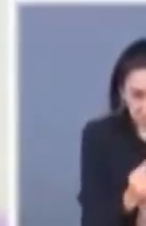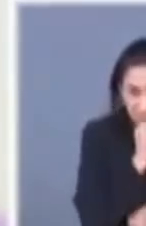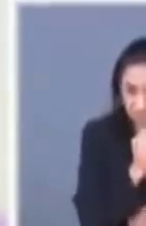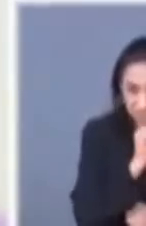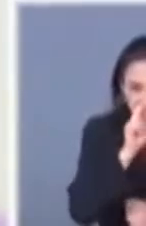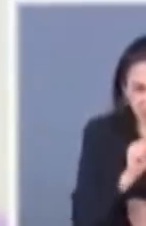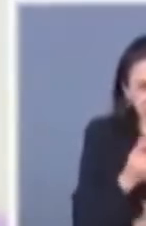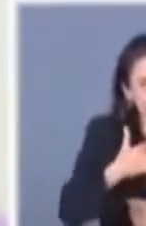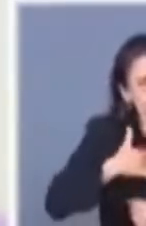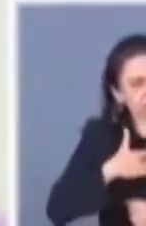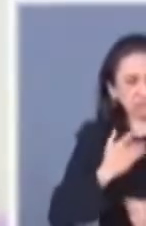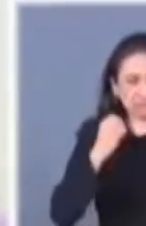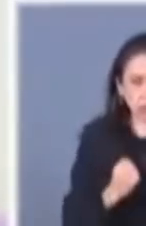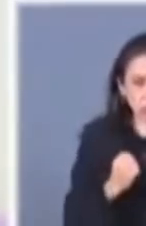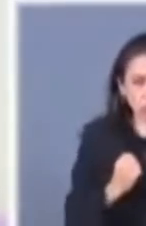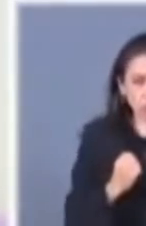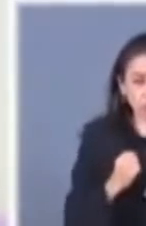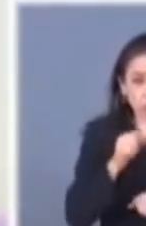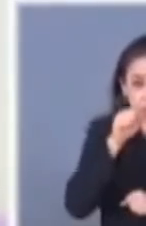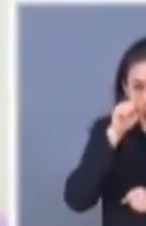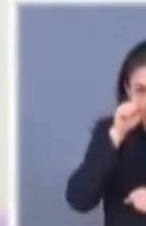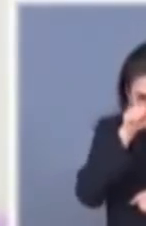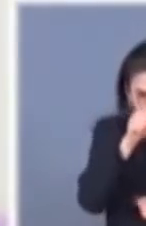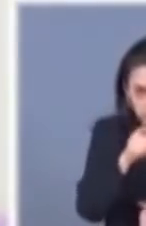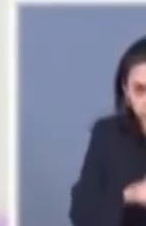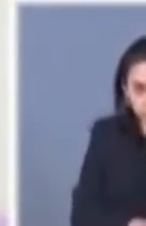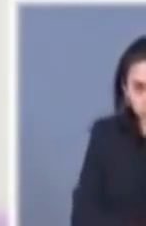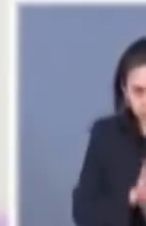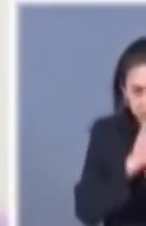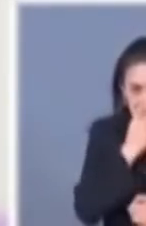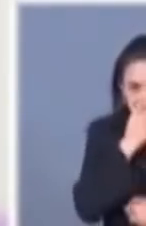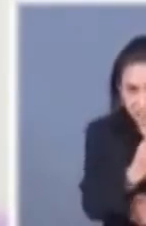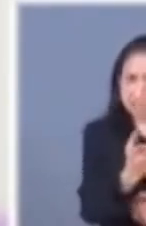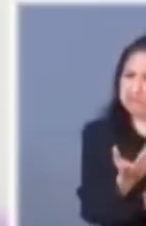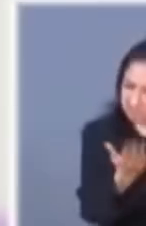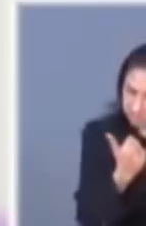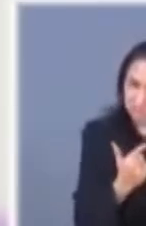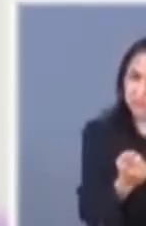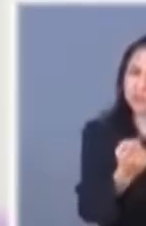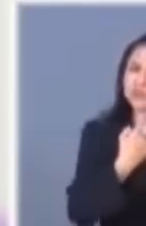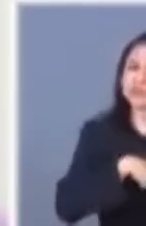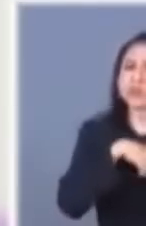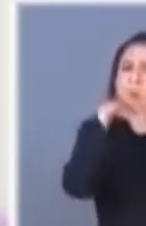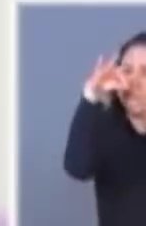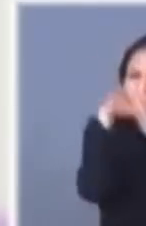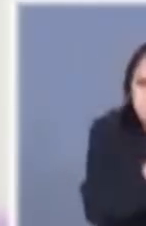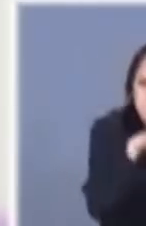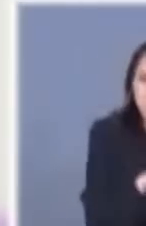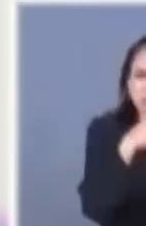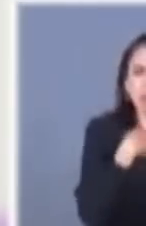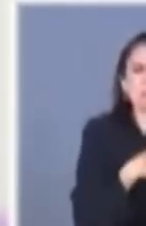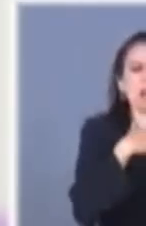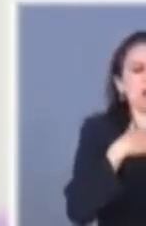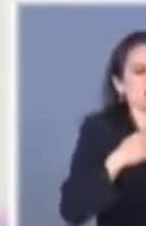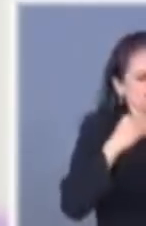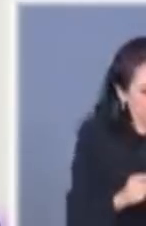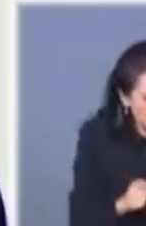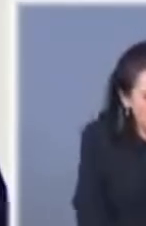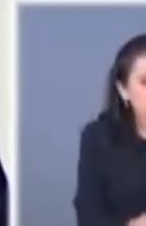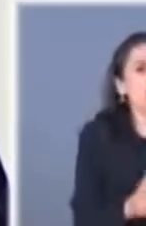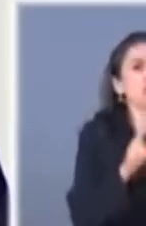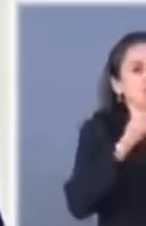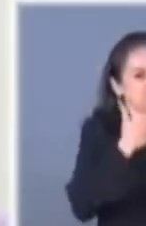a ti te invito a votar contra la inseguridad, contra la impunidad, y te invito a